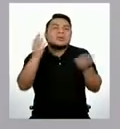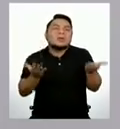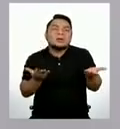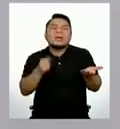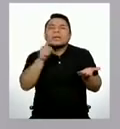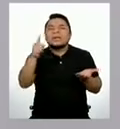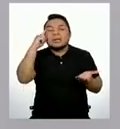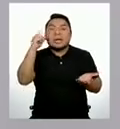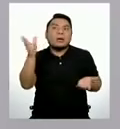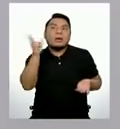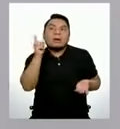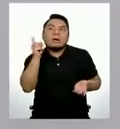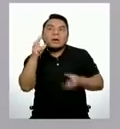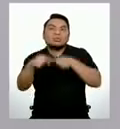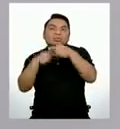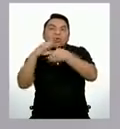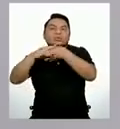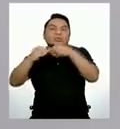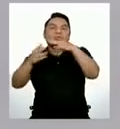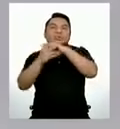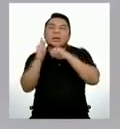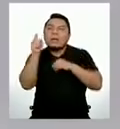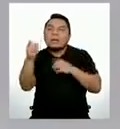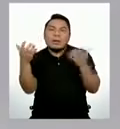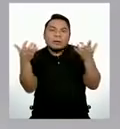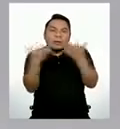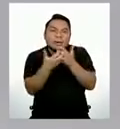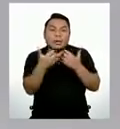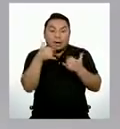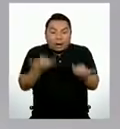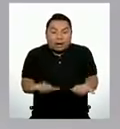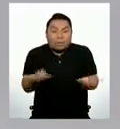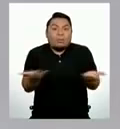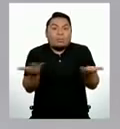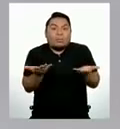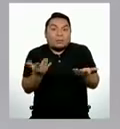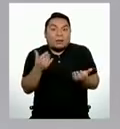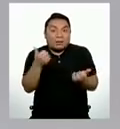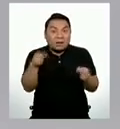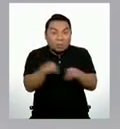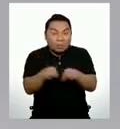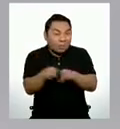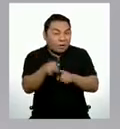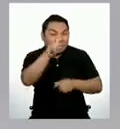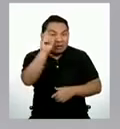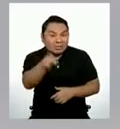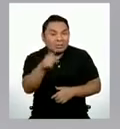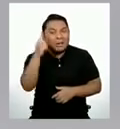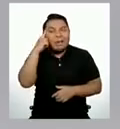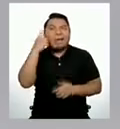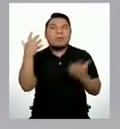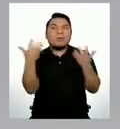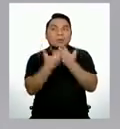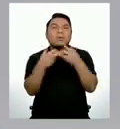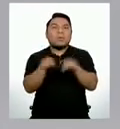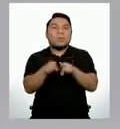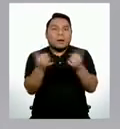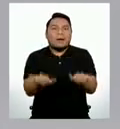entre lo que han escuchado en la historia y lo que ocurre actualmente. Seguro que han encontrado alguna relación.